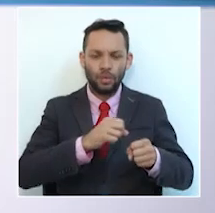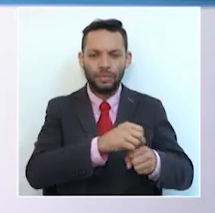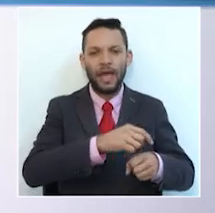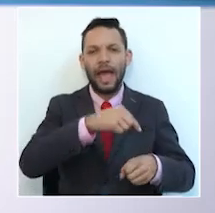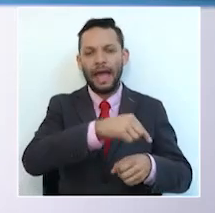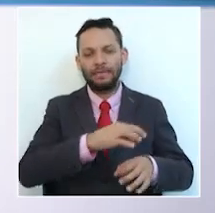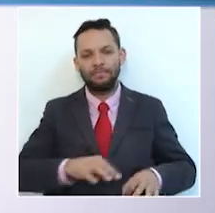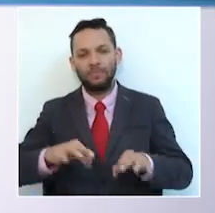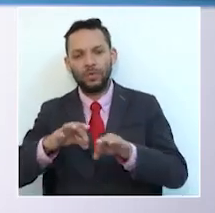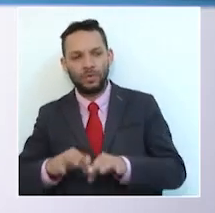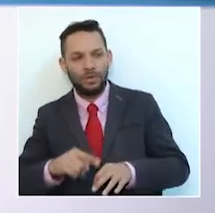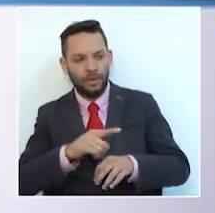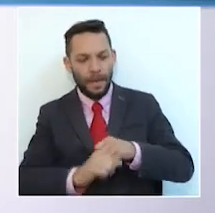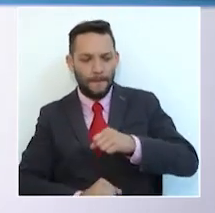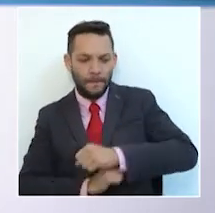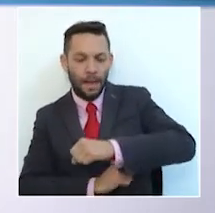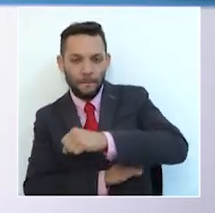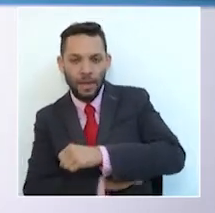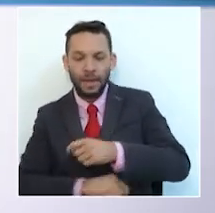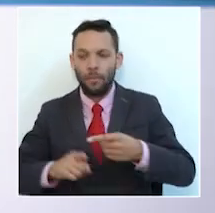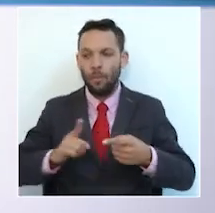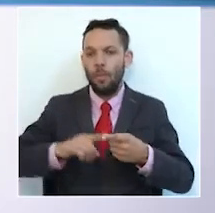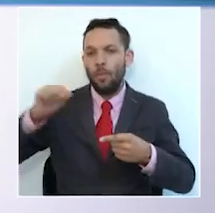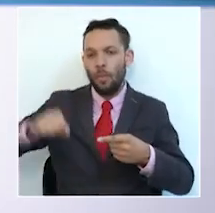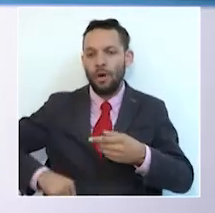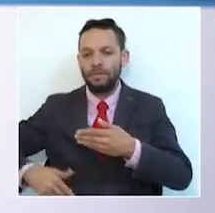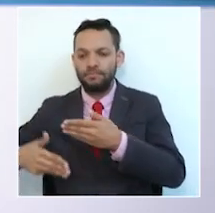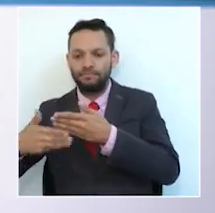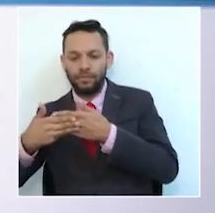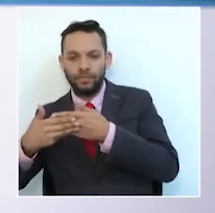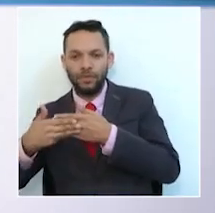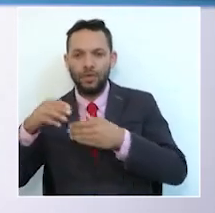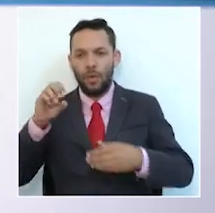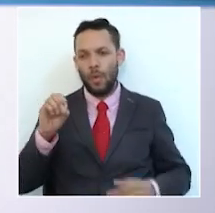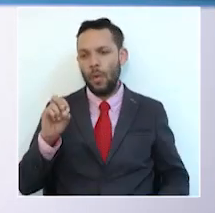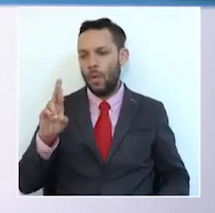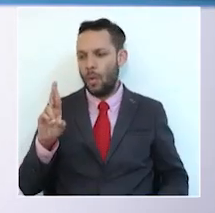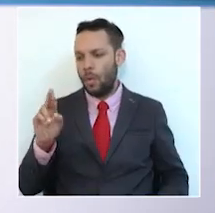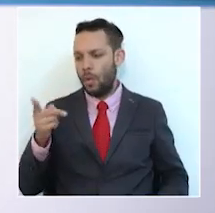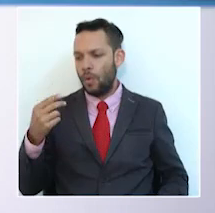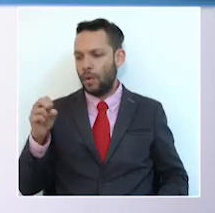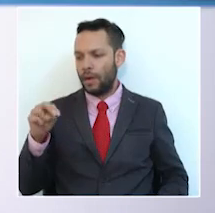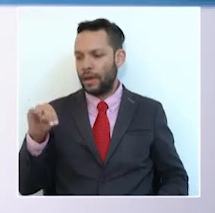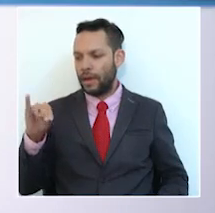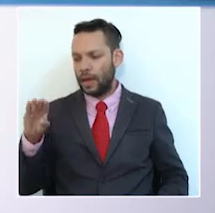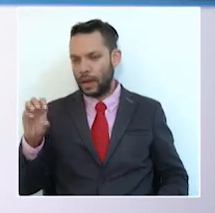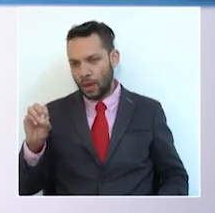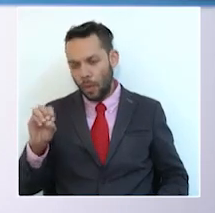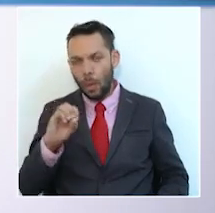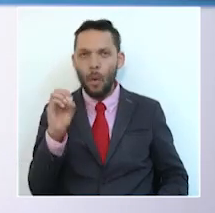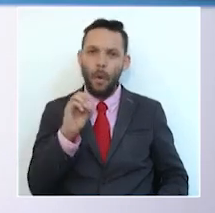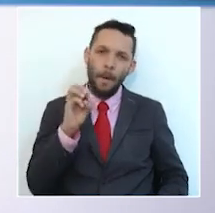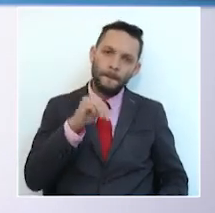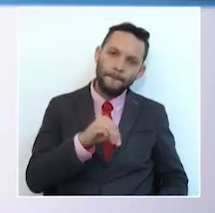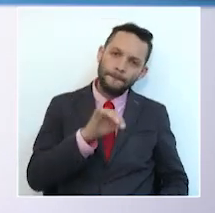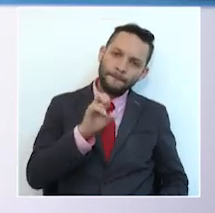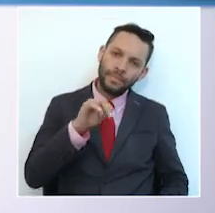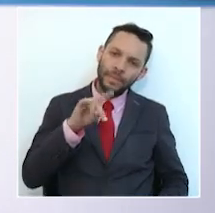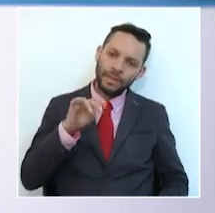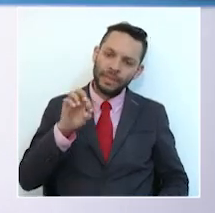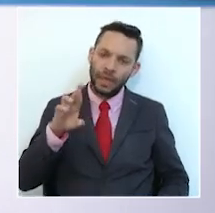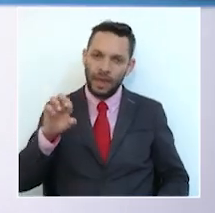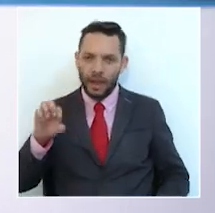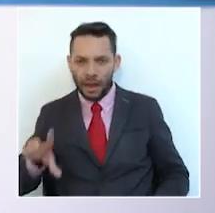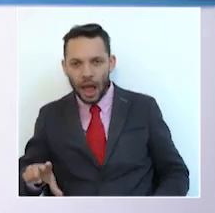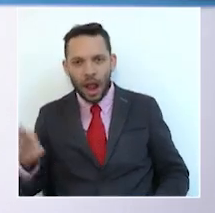fundamentalmente la base es mineral o si es orgánica si la maduración es al aire libre si es en un